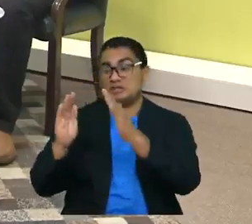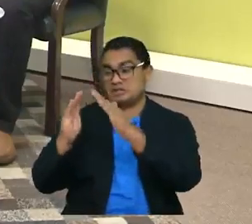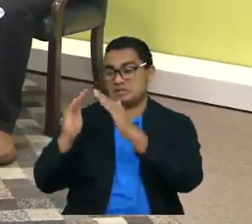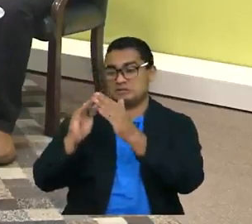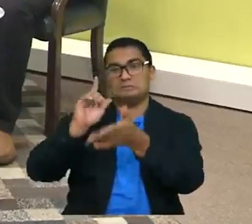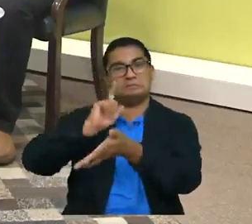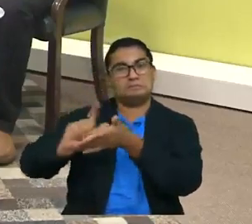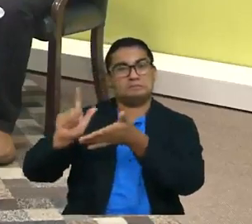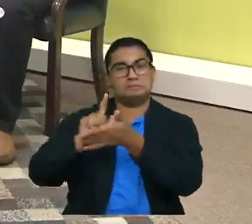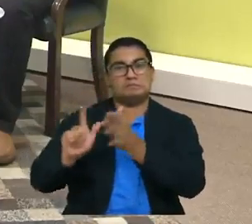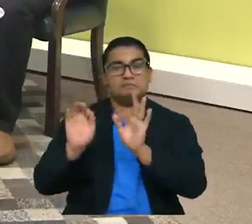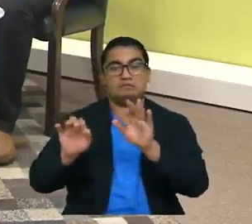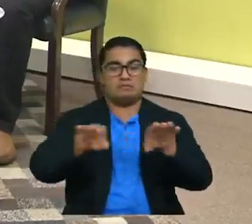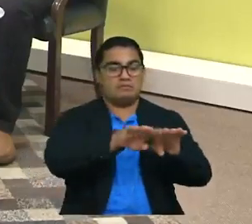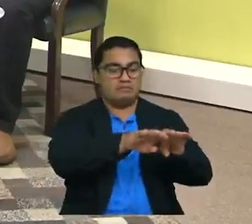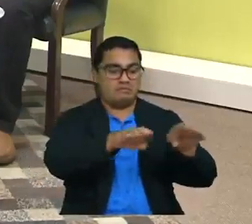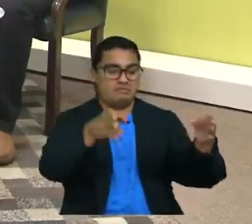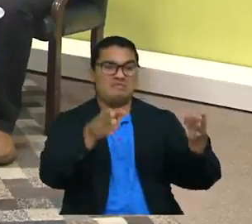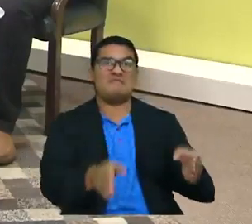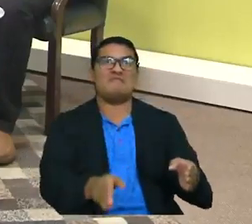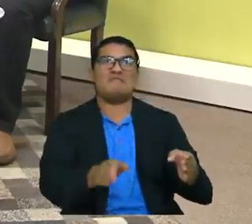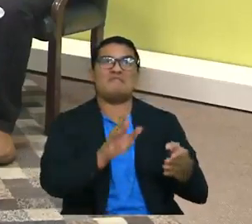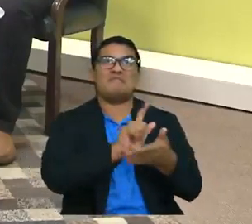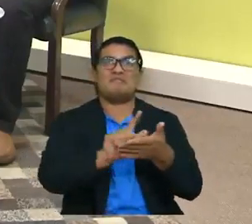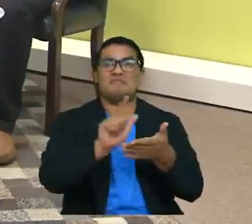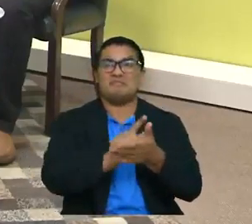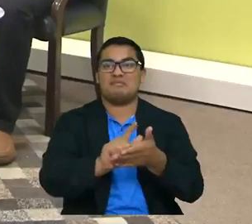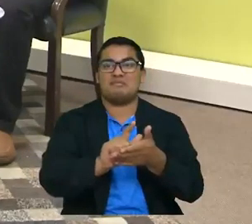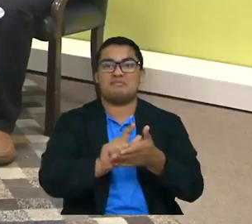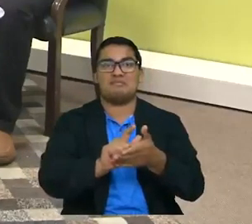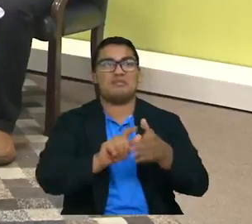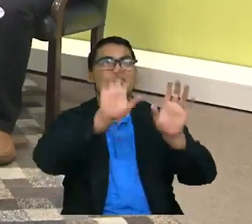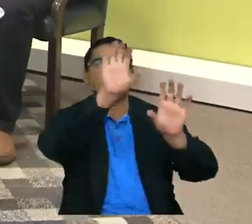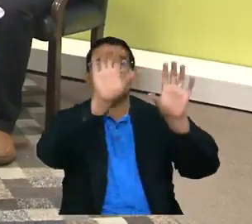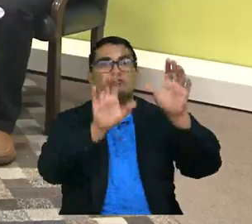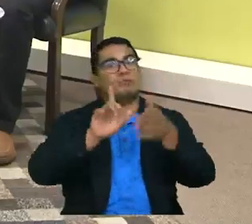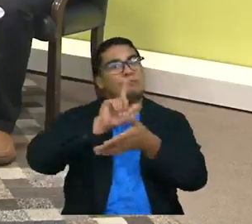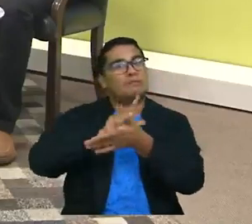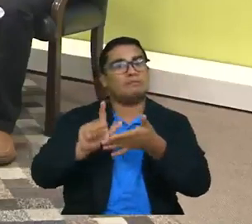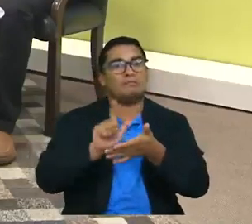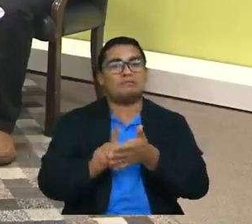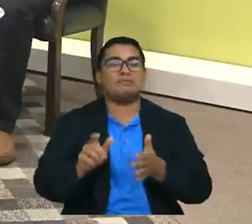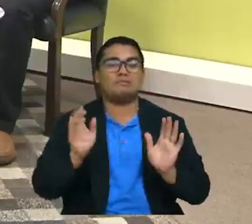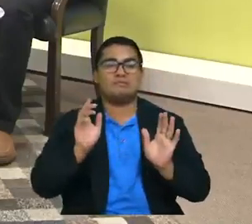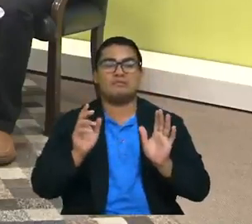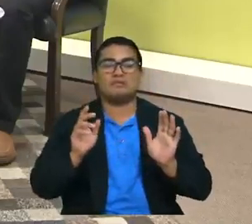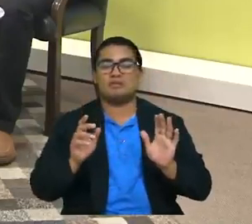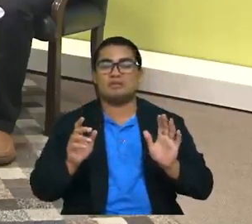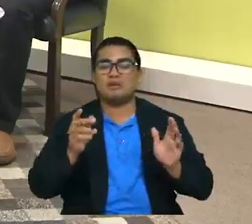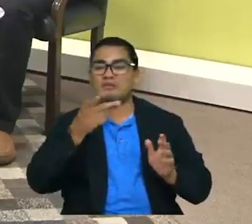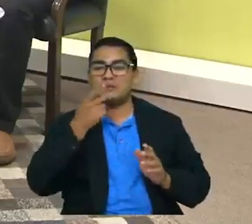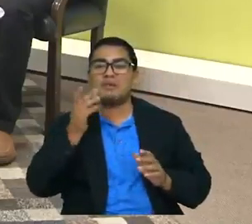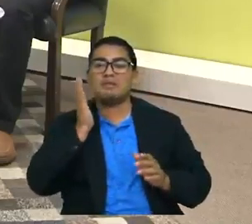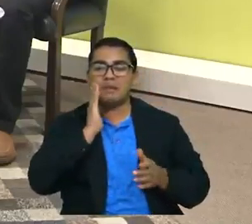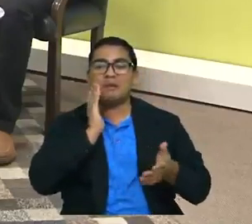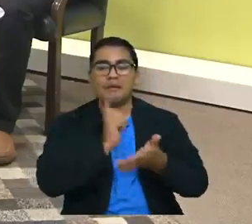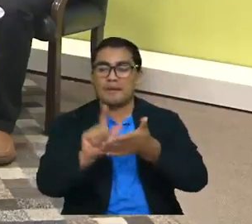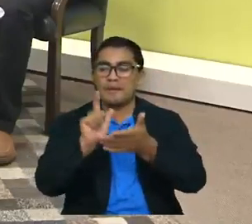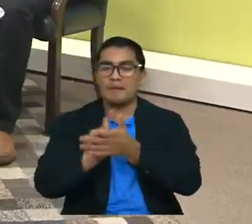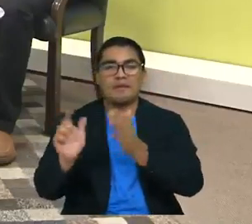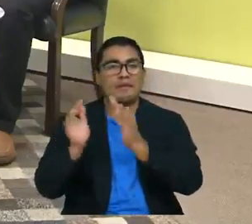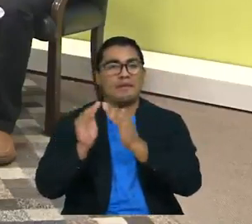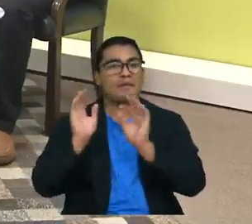limpia, yo mantengo la mesa limpia, mantengo el mueble limpio. O sea, se esfuerza la persona, el padre de familia, en